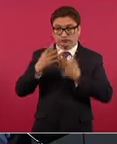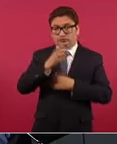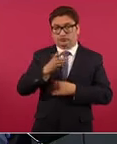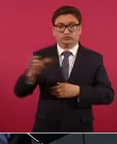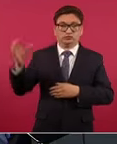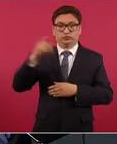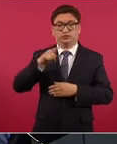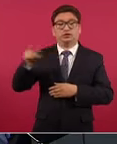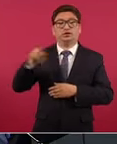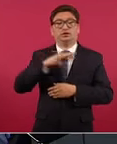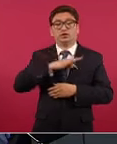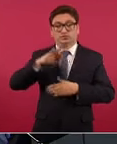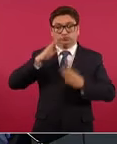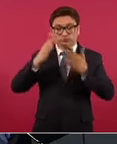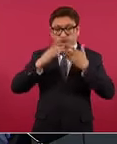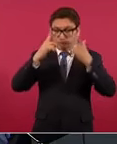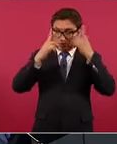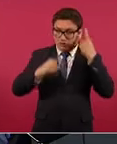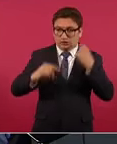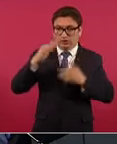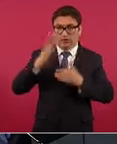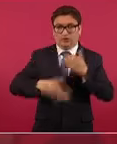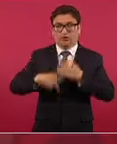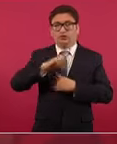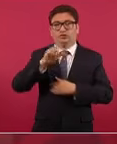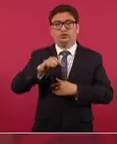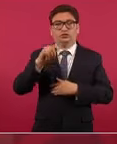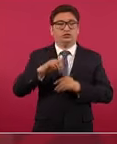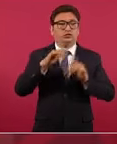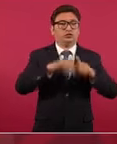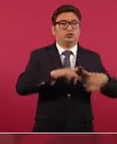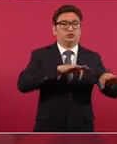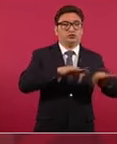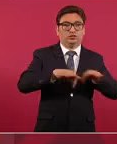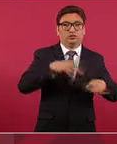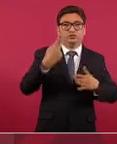entrada su base